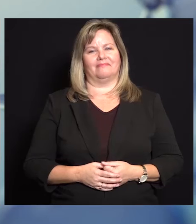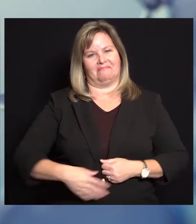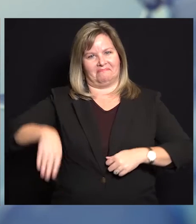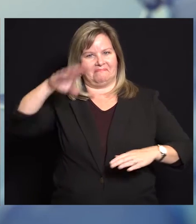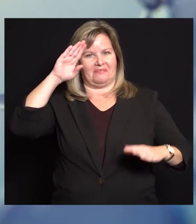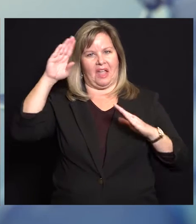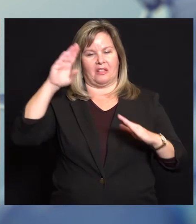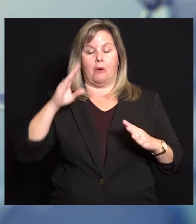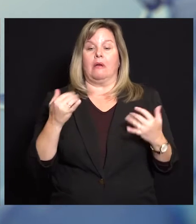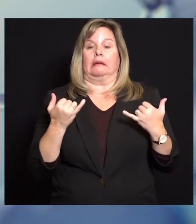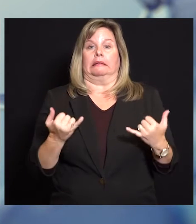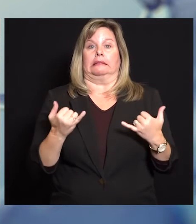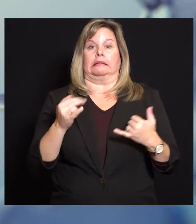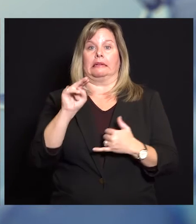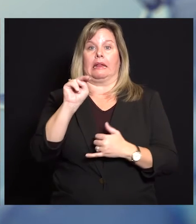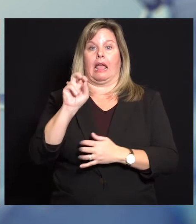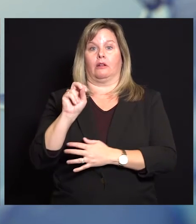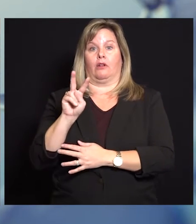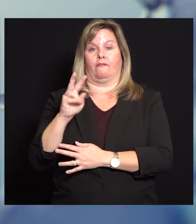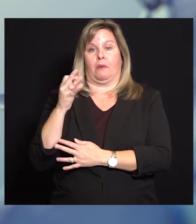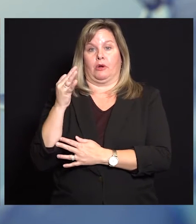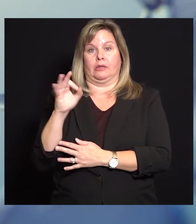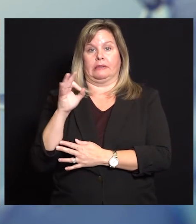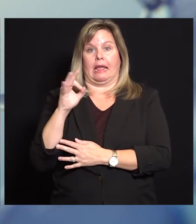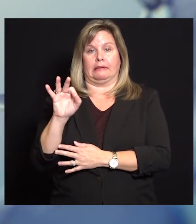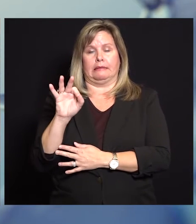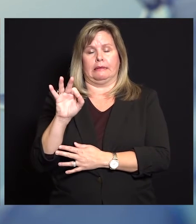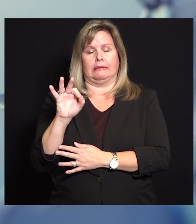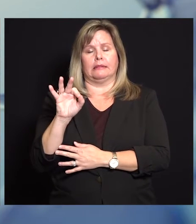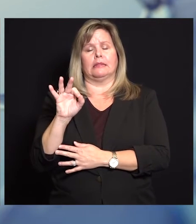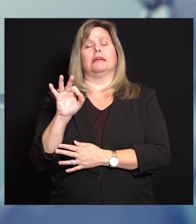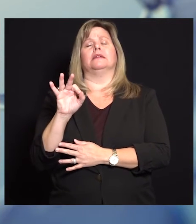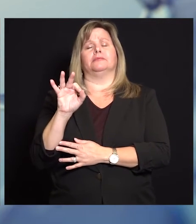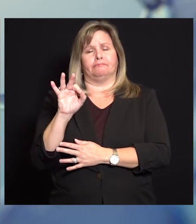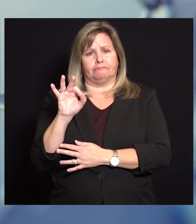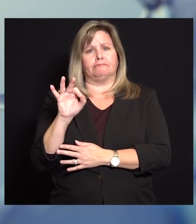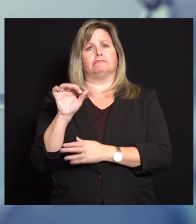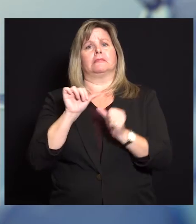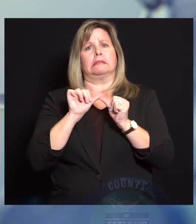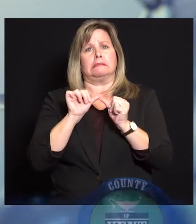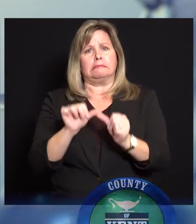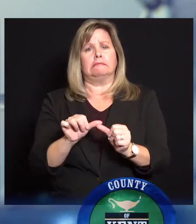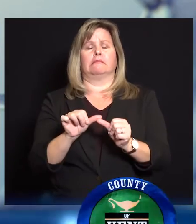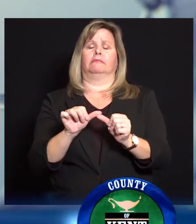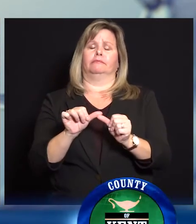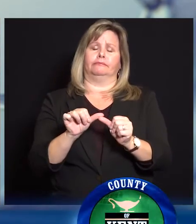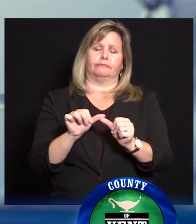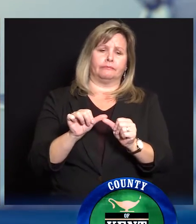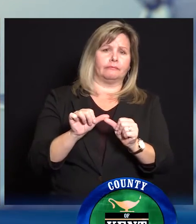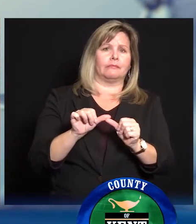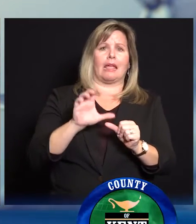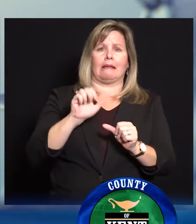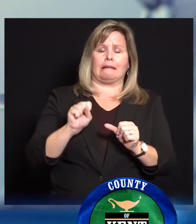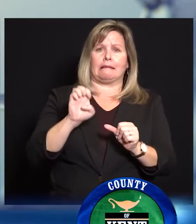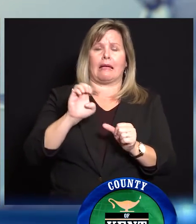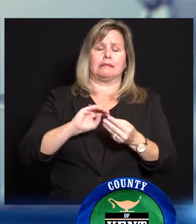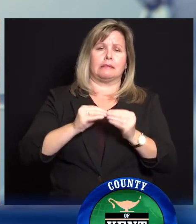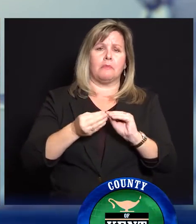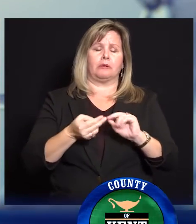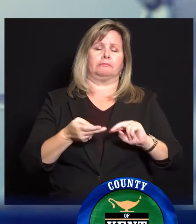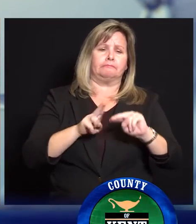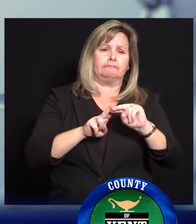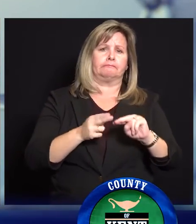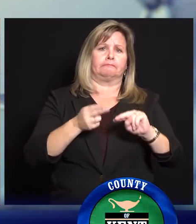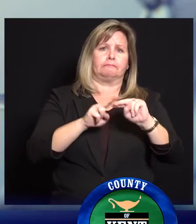hola a todos hoy es el 19 de noviembre seguimos observando como estos nuevos casos aumentan aquí en el condado de